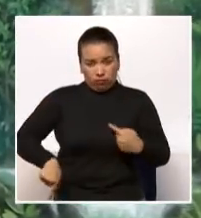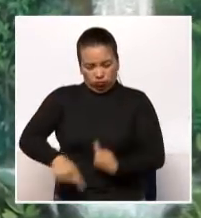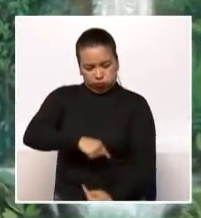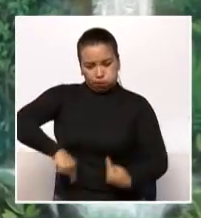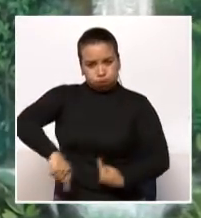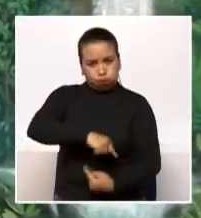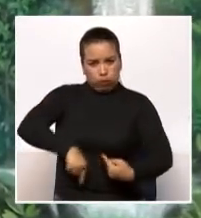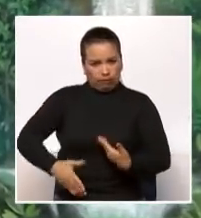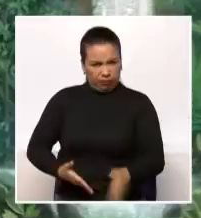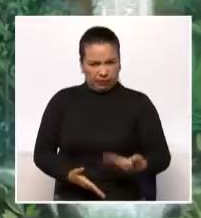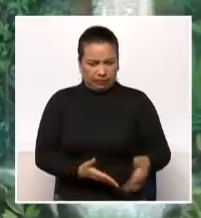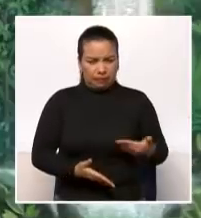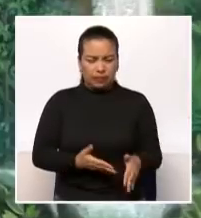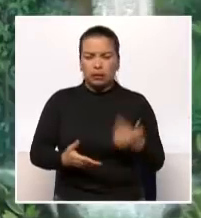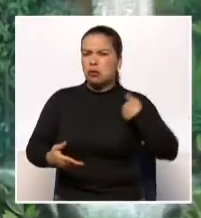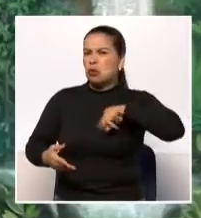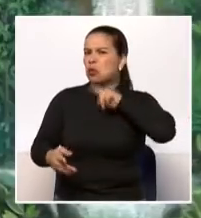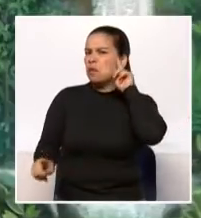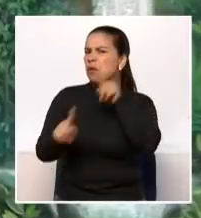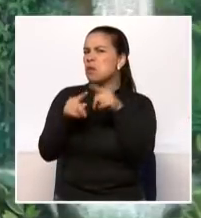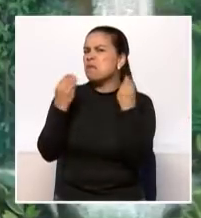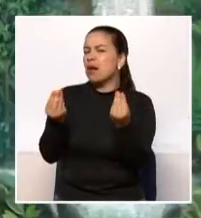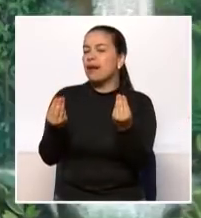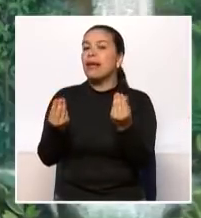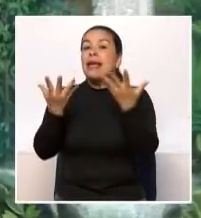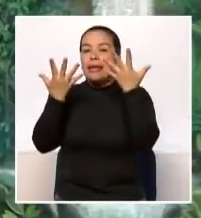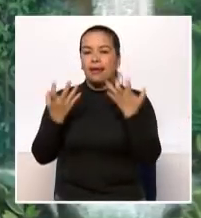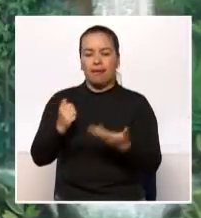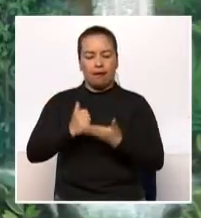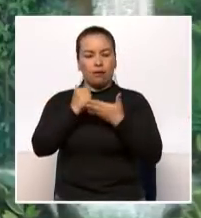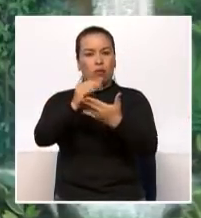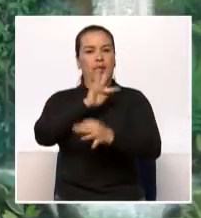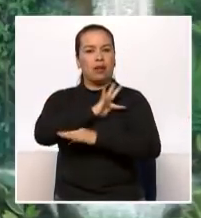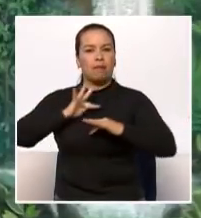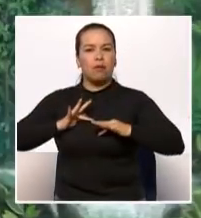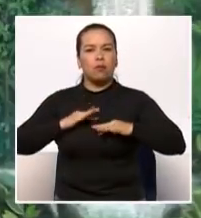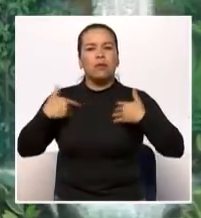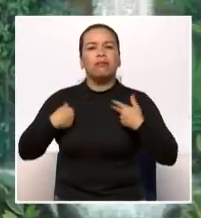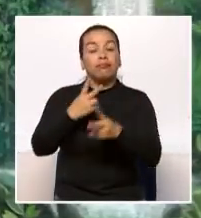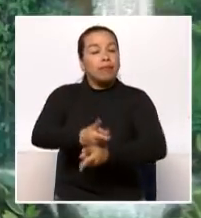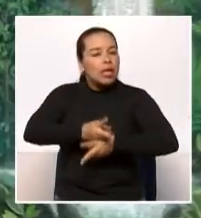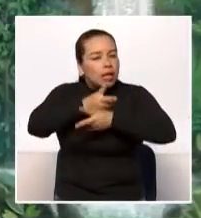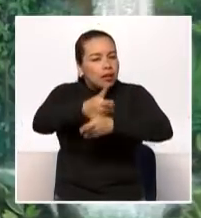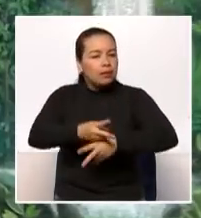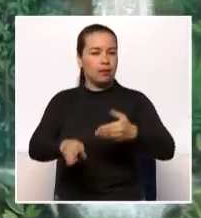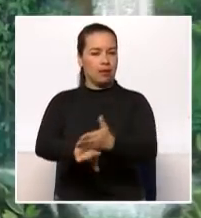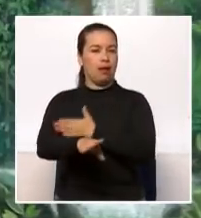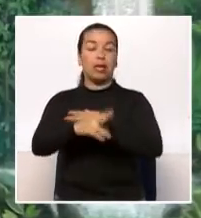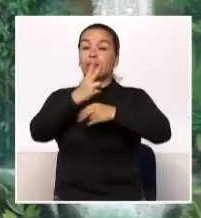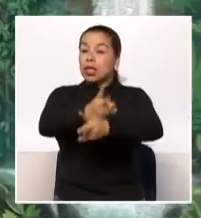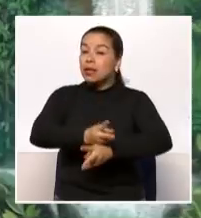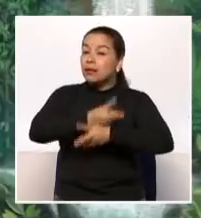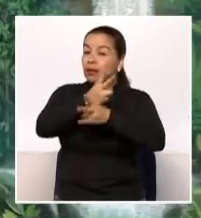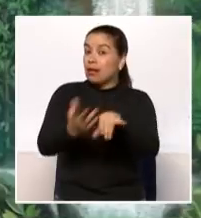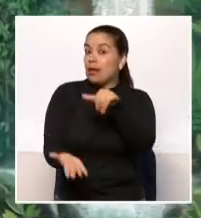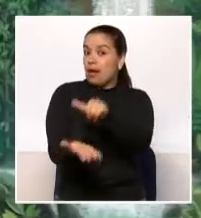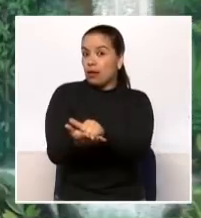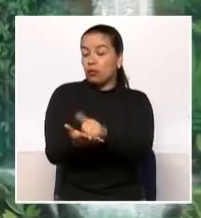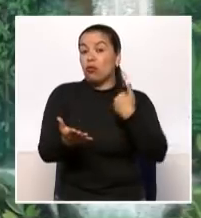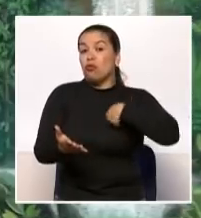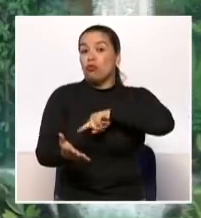es hacer una ayuda terapéutica desde la prevención. Cuando nosotros decimos al paciente, le vamos a hacer